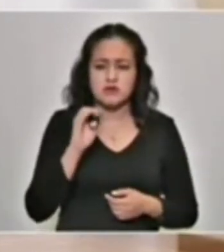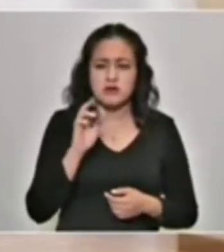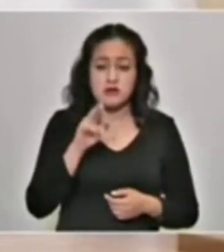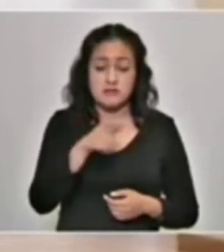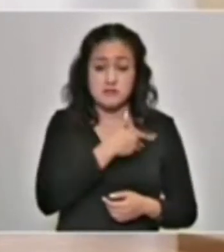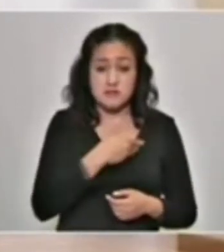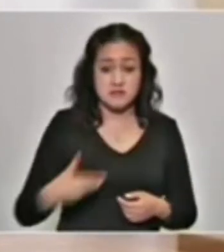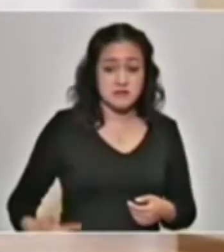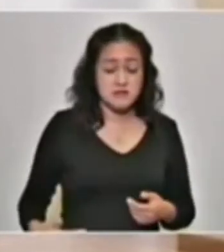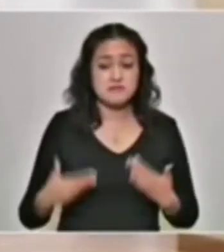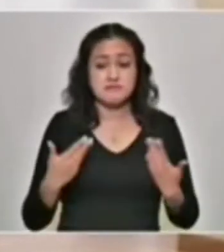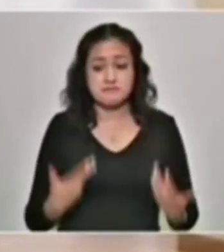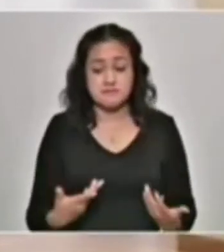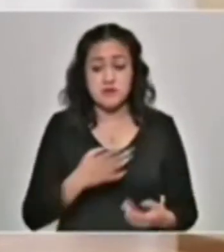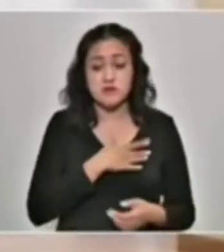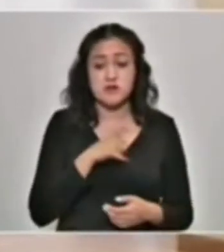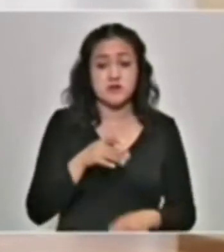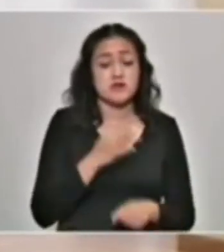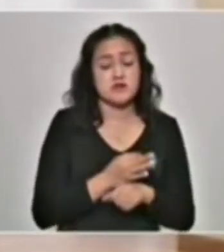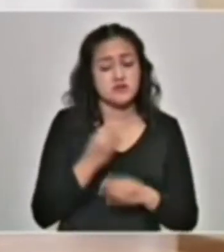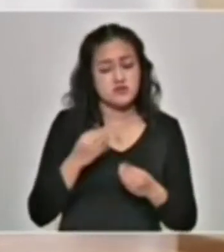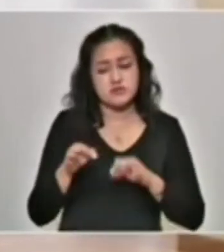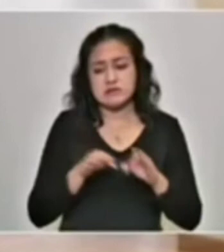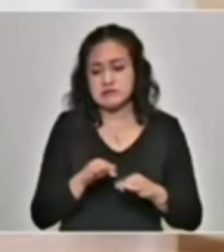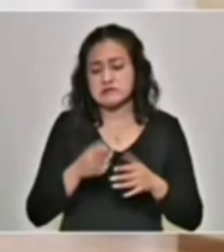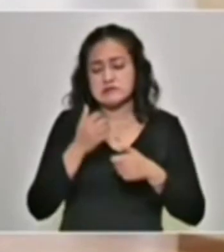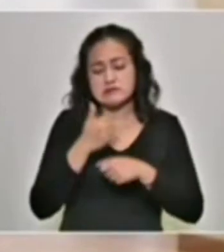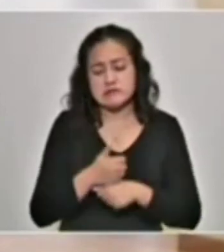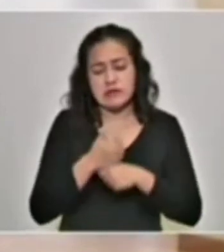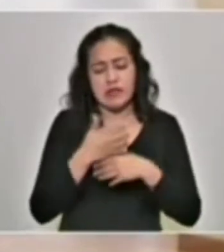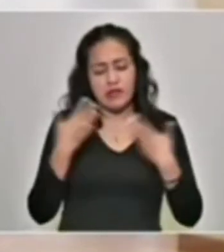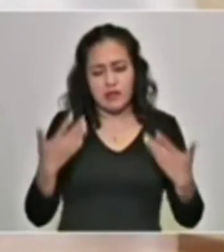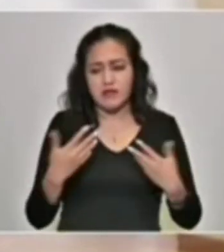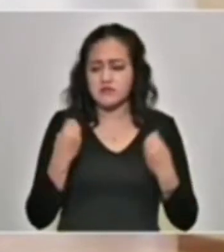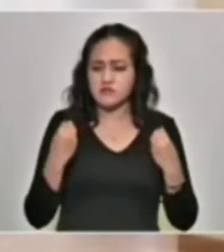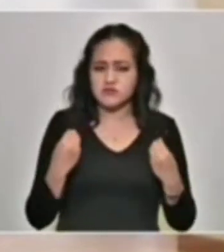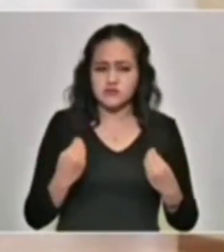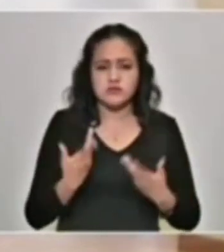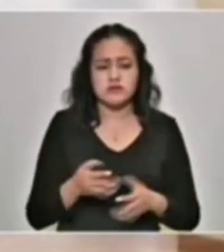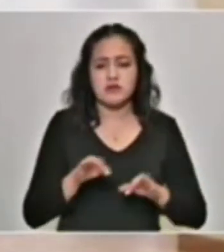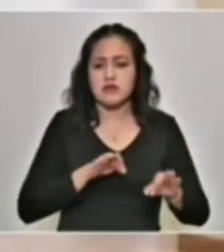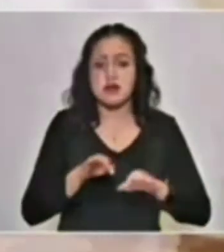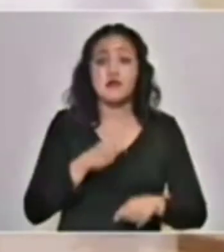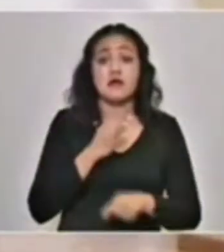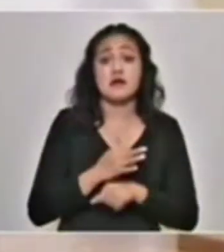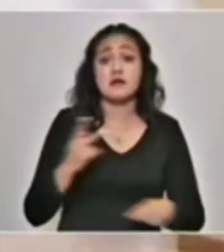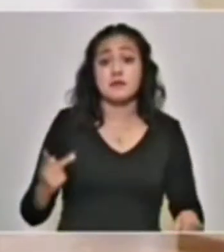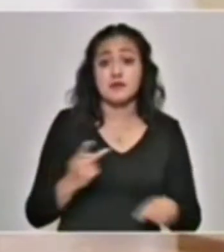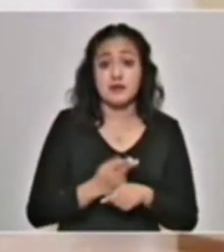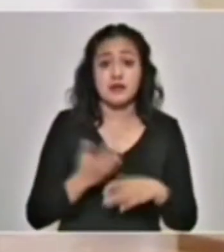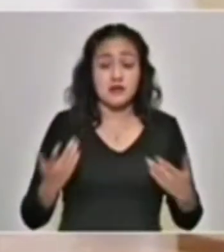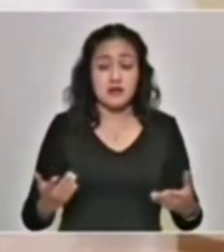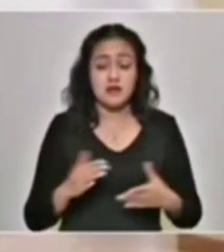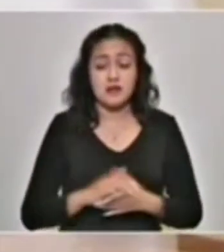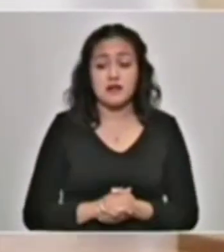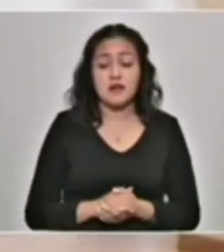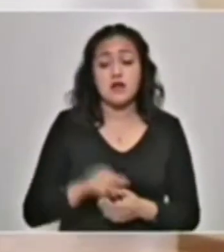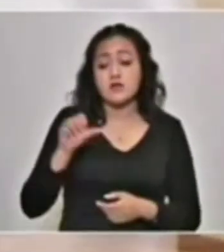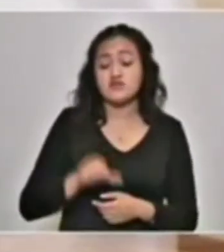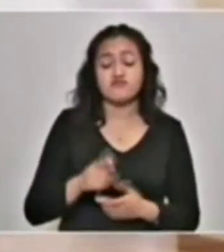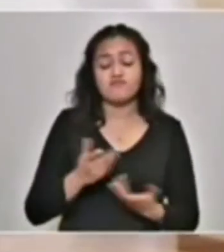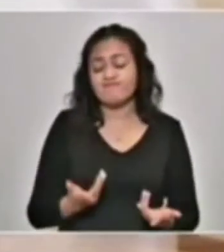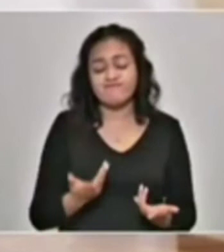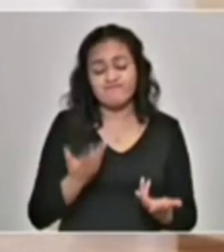pues, le echó muchas ganas. Le echó muchas ganas y las condiciones hoy no